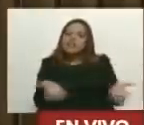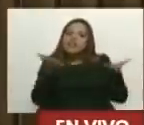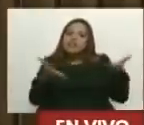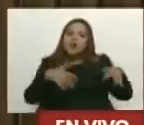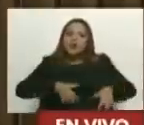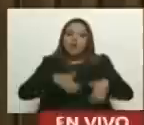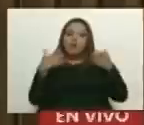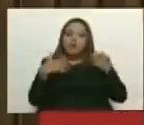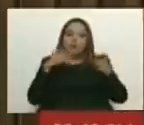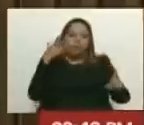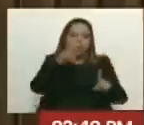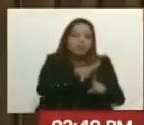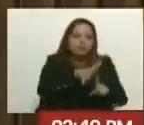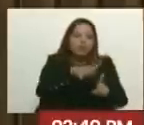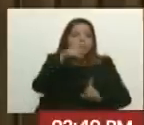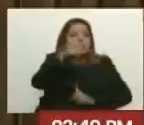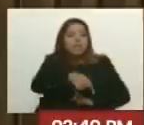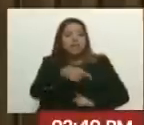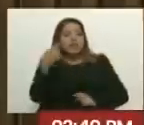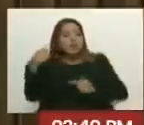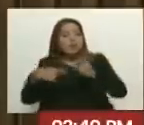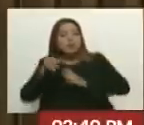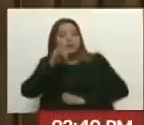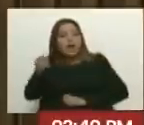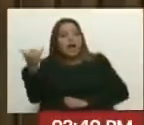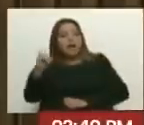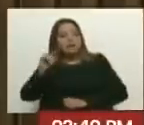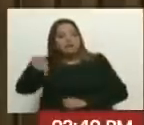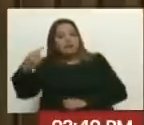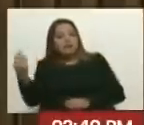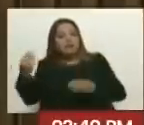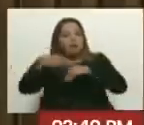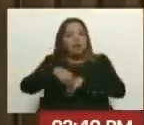al odio. Por supuesto, esta y otras informaciones serán ampliadas en nuestras próximas emisiones.